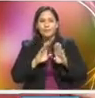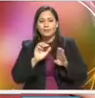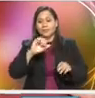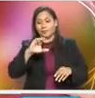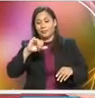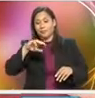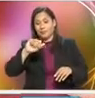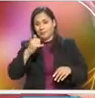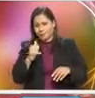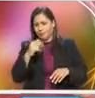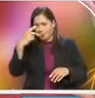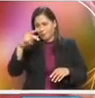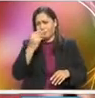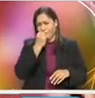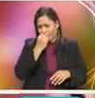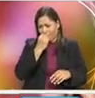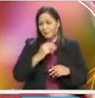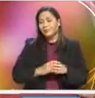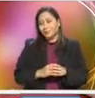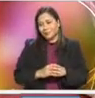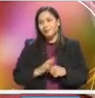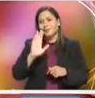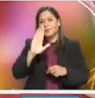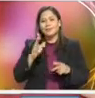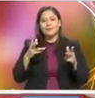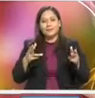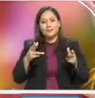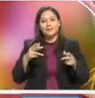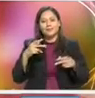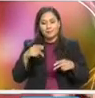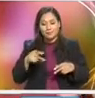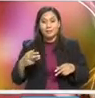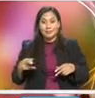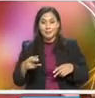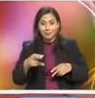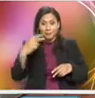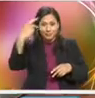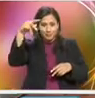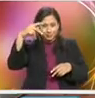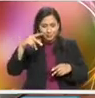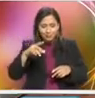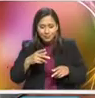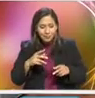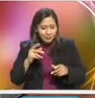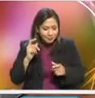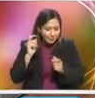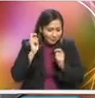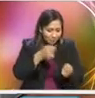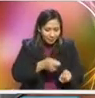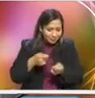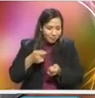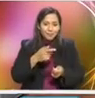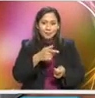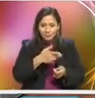Las acamayas son ahora sí que los langostinos de río. Sí. Y bueno, hay muchísimos